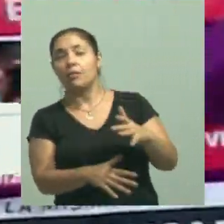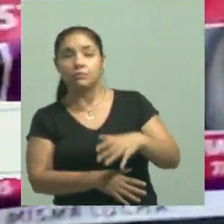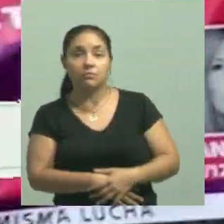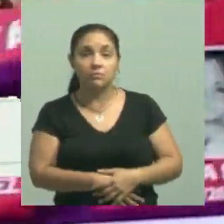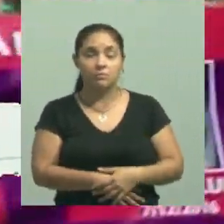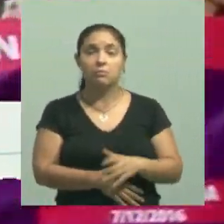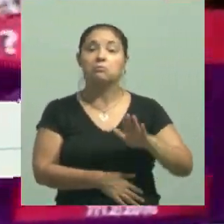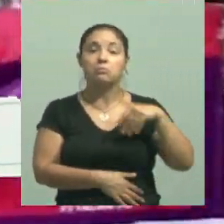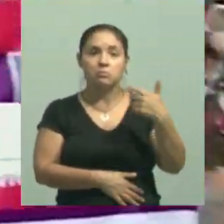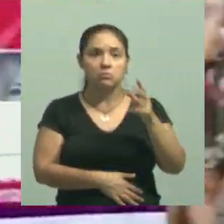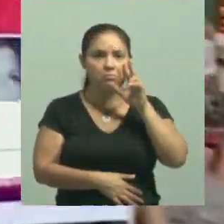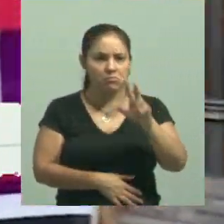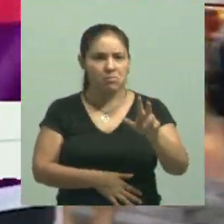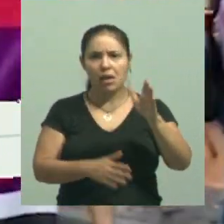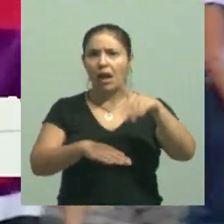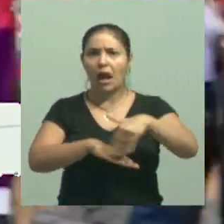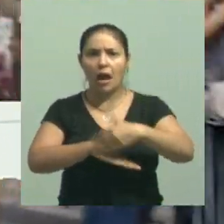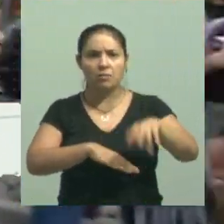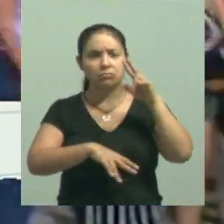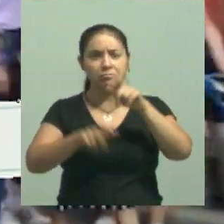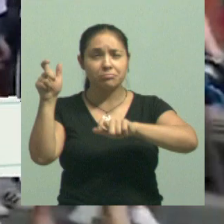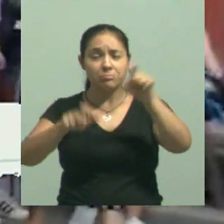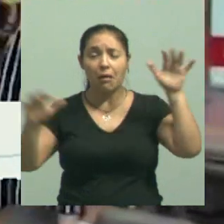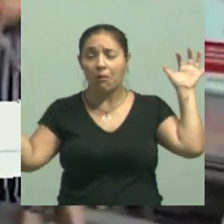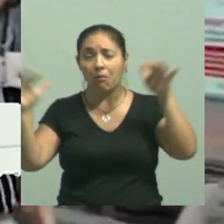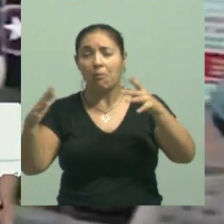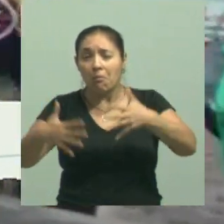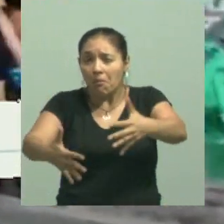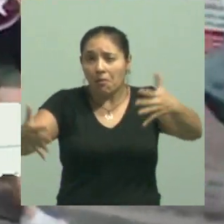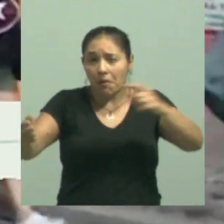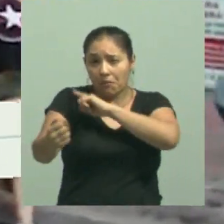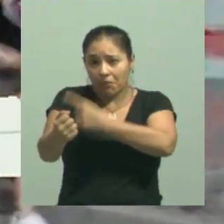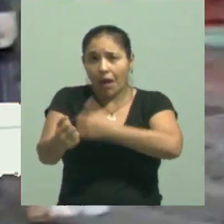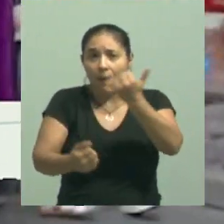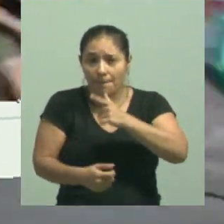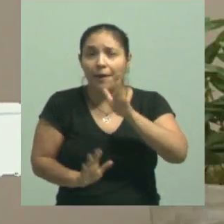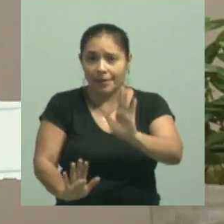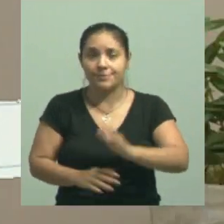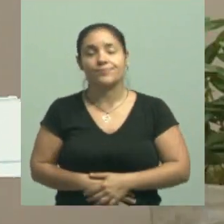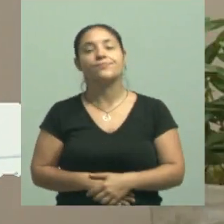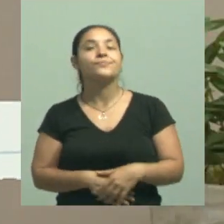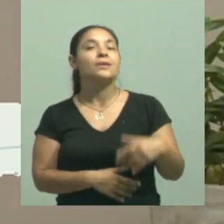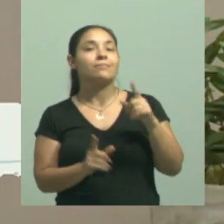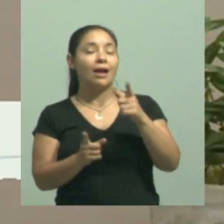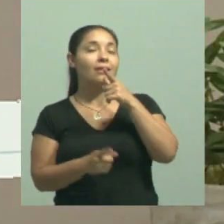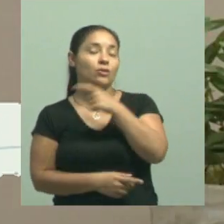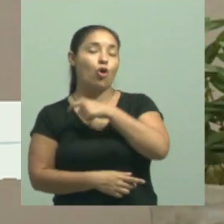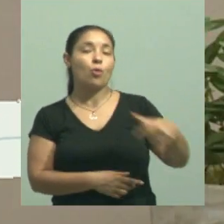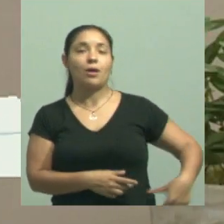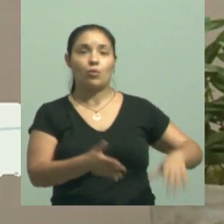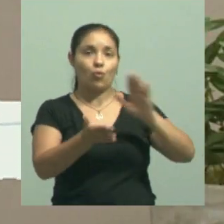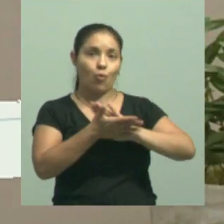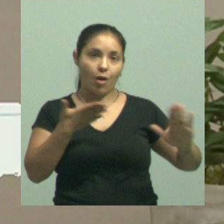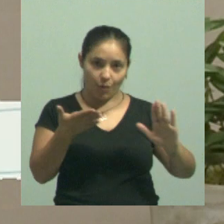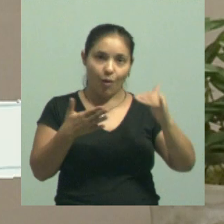contrario. Masiva la marcha. Creo que también se viene jugando un poco a eso desde que hay un nuevo gobierno, a